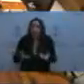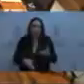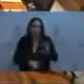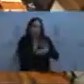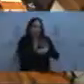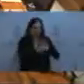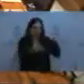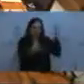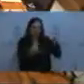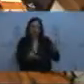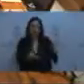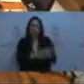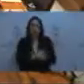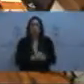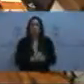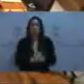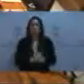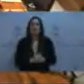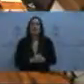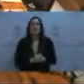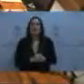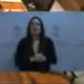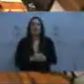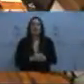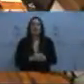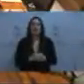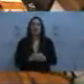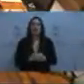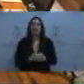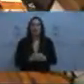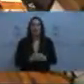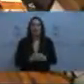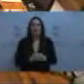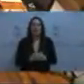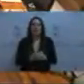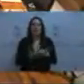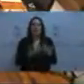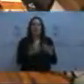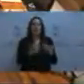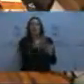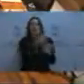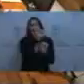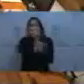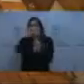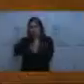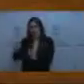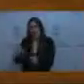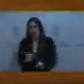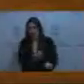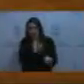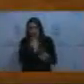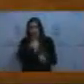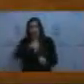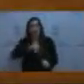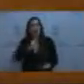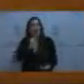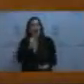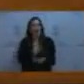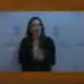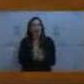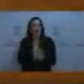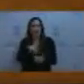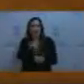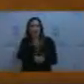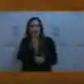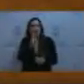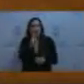Bien, bueno, hay una cosa. Los grandes defensores apostamos por las parroquias y sus